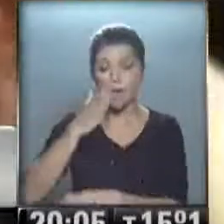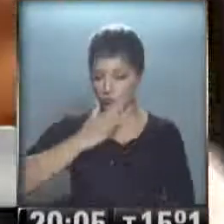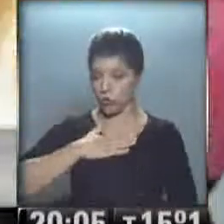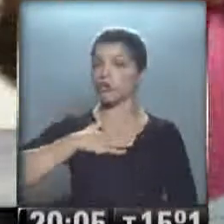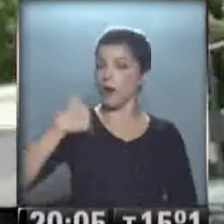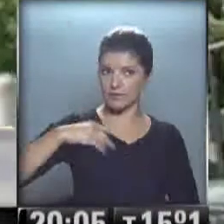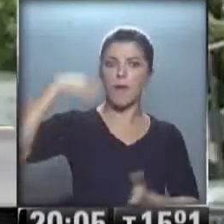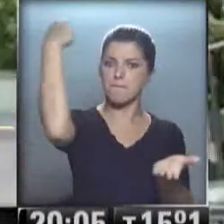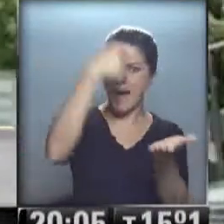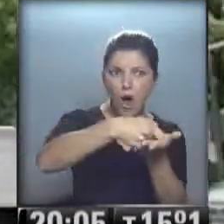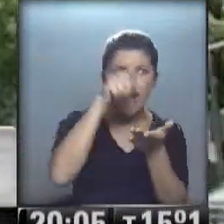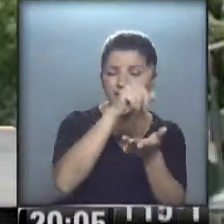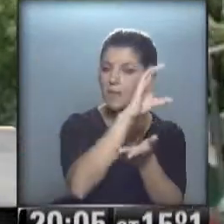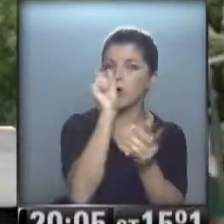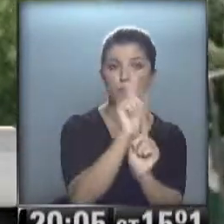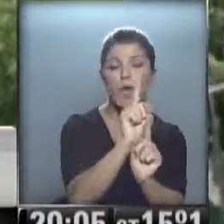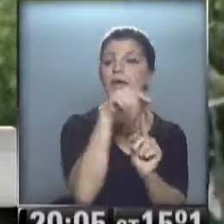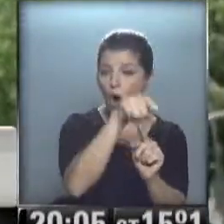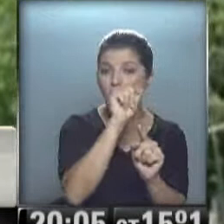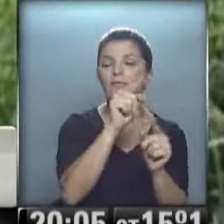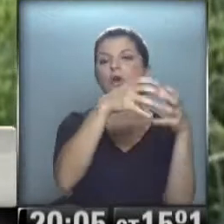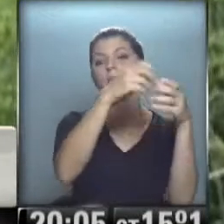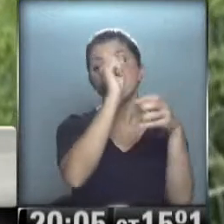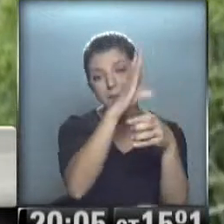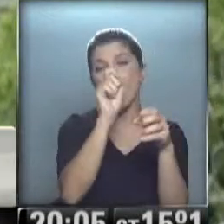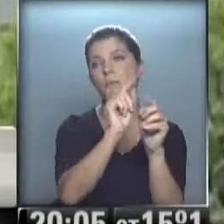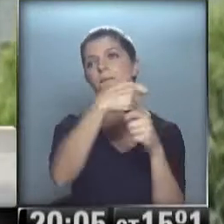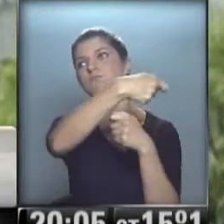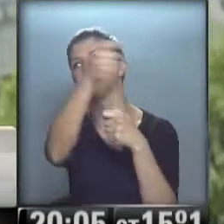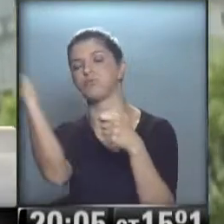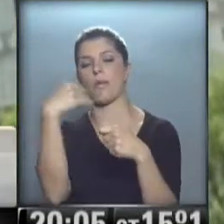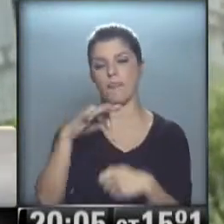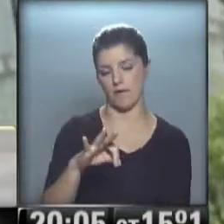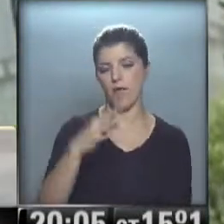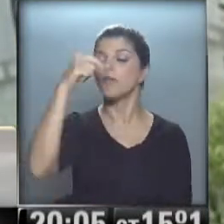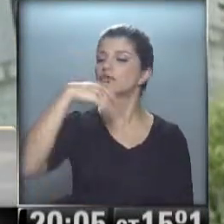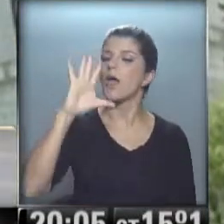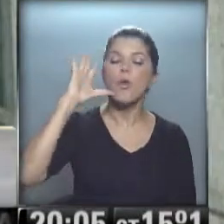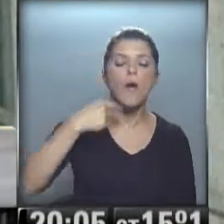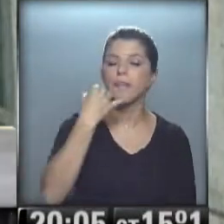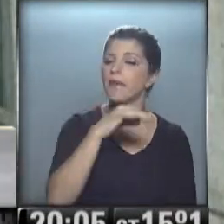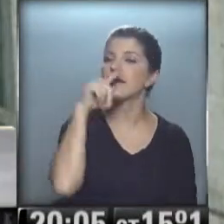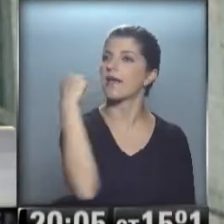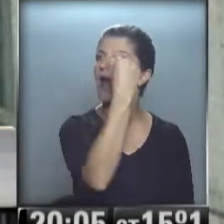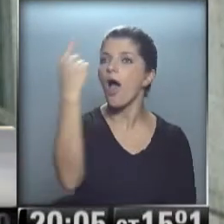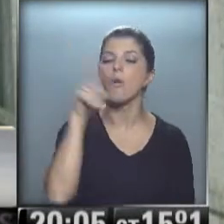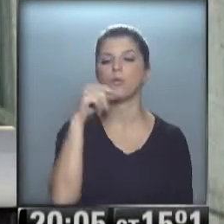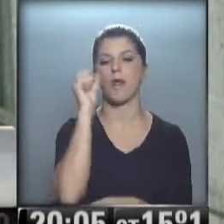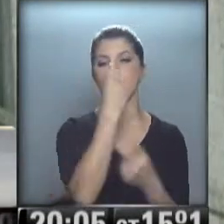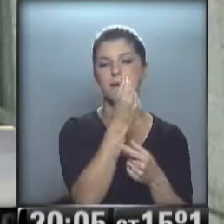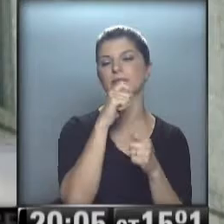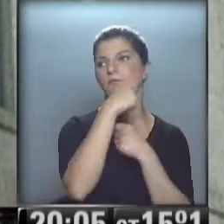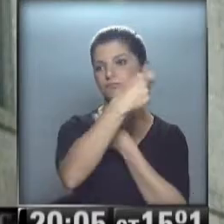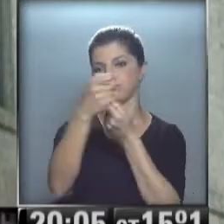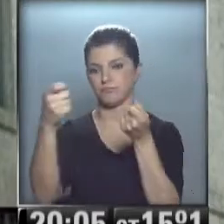puede bloquearse porque pertenece a los bonistas del canje. El juez debe dejar cobrar a sus legítimos